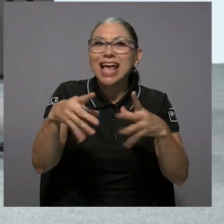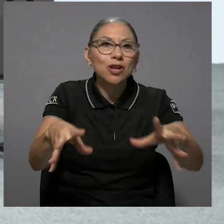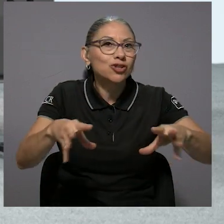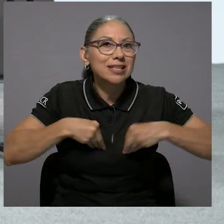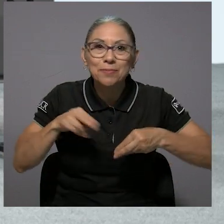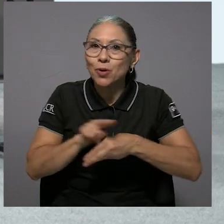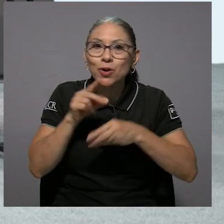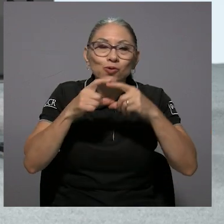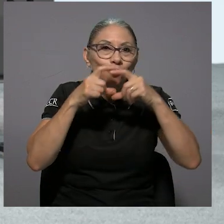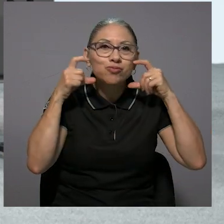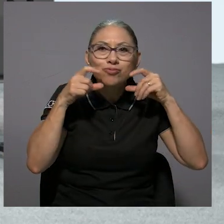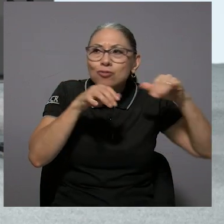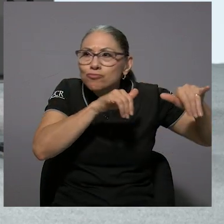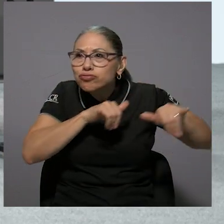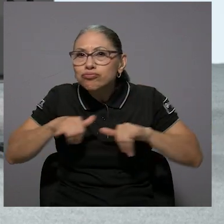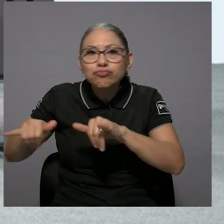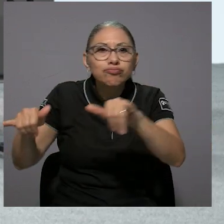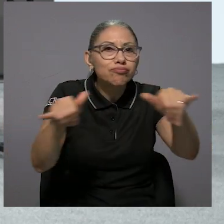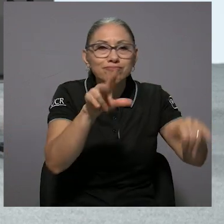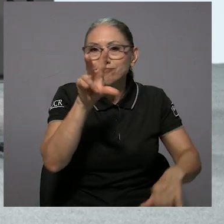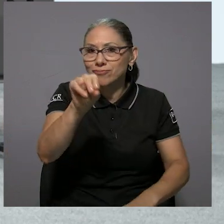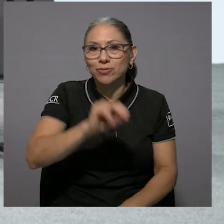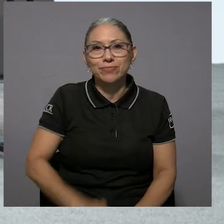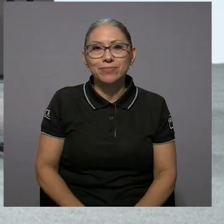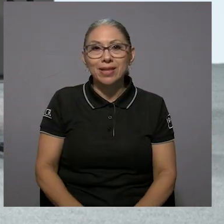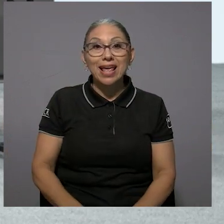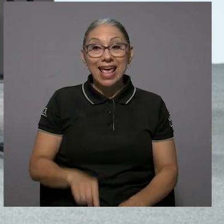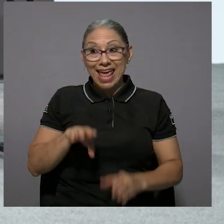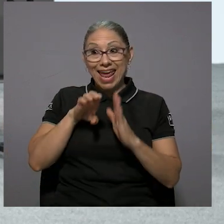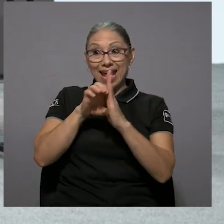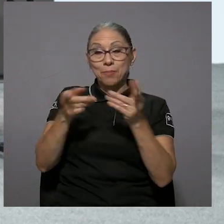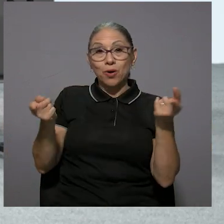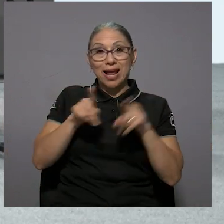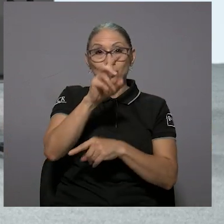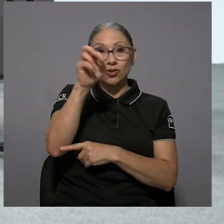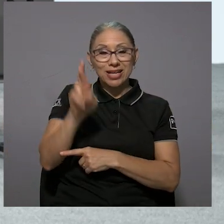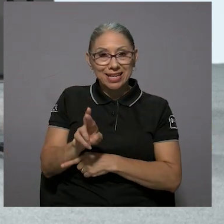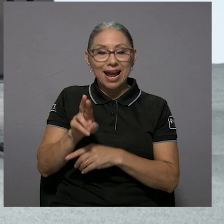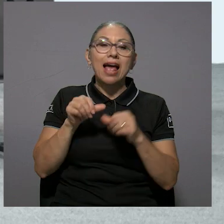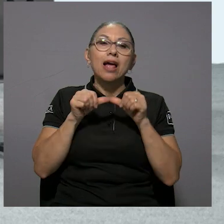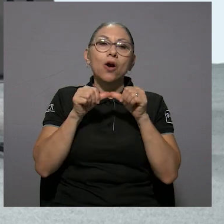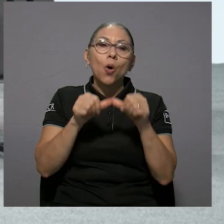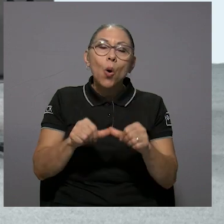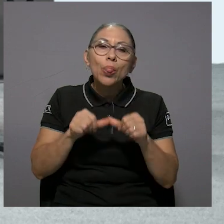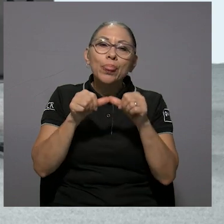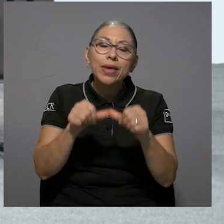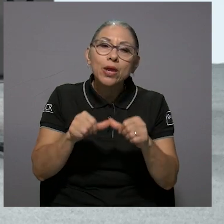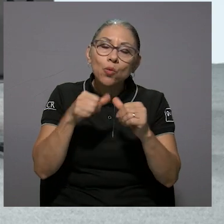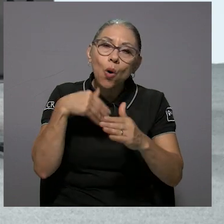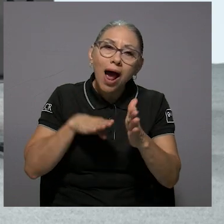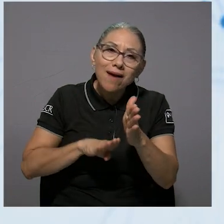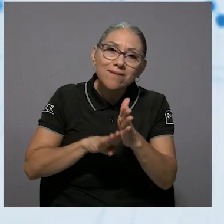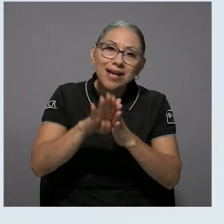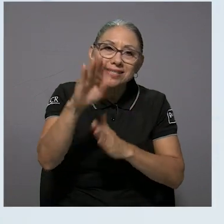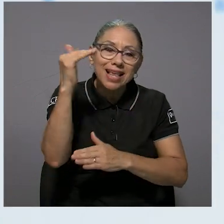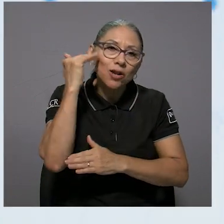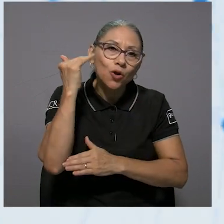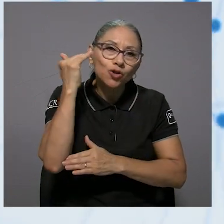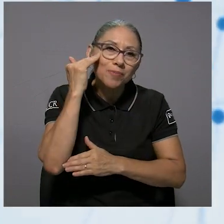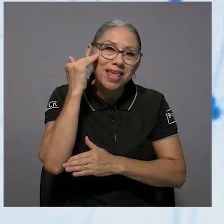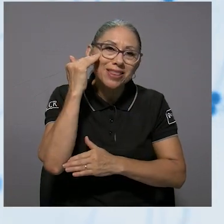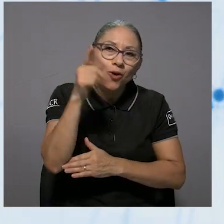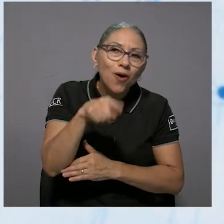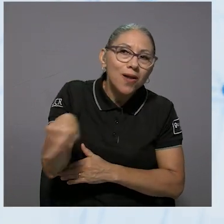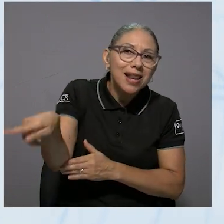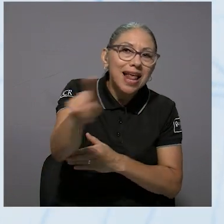nuestro, también lo que hemos notado es que el continuo avance del conocimiento en ese momento no se entendía